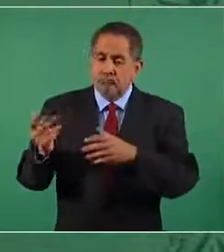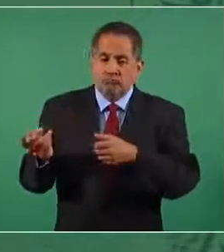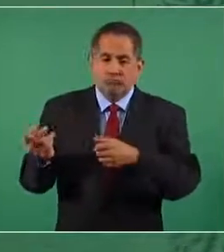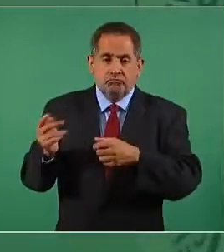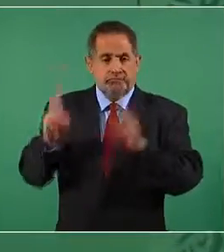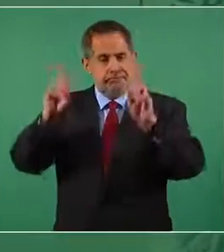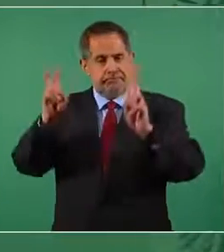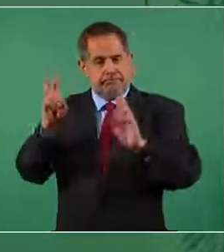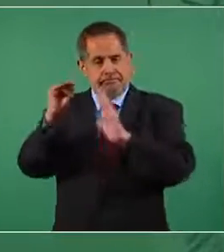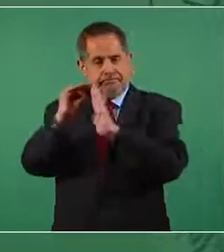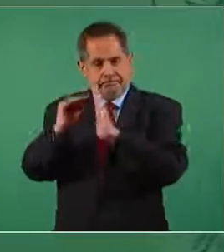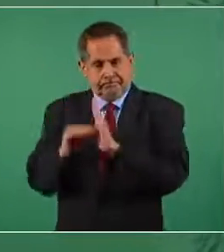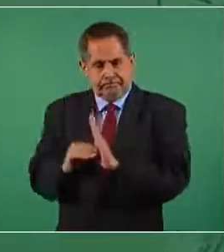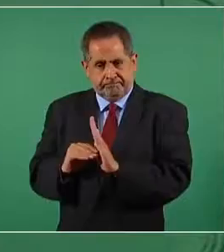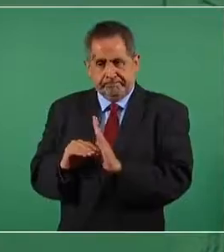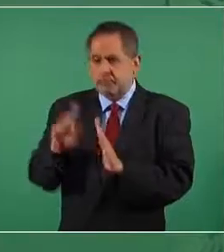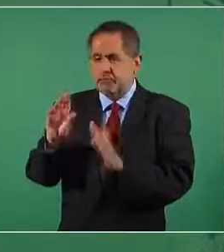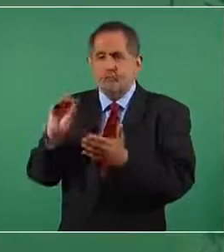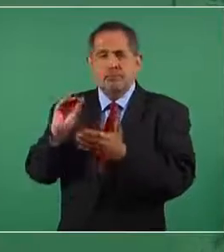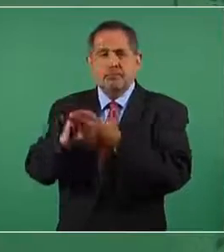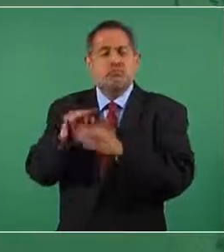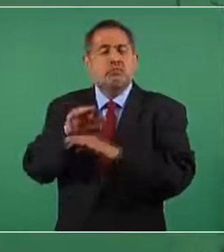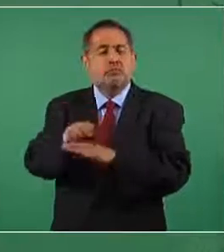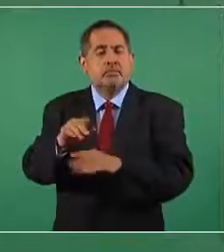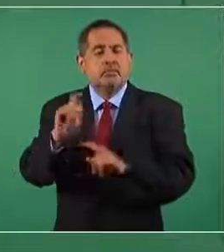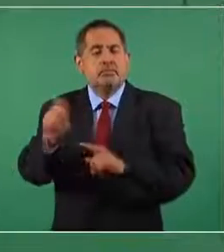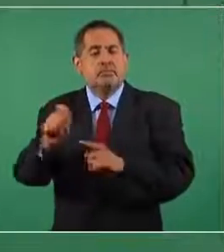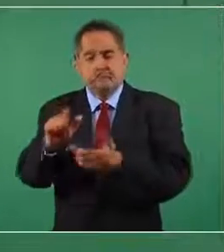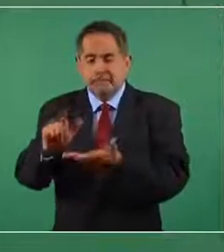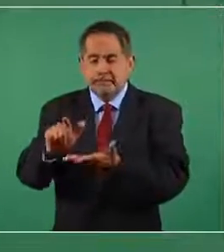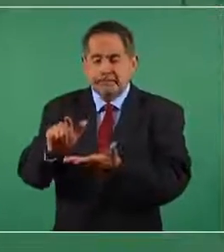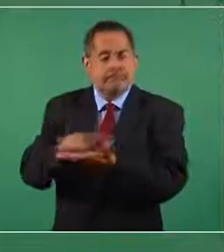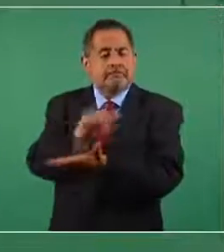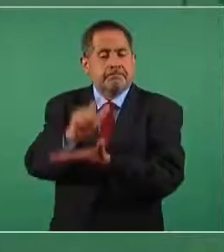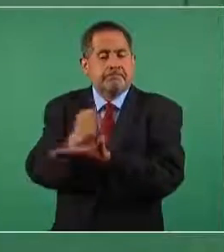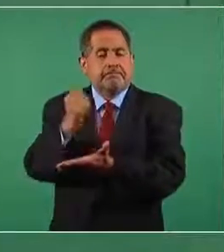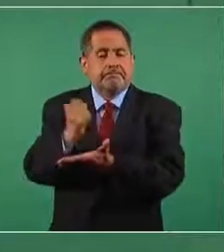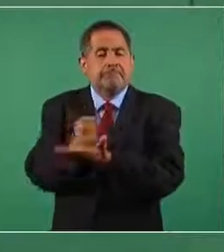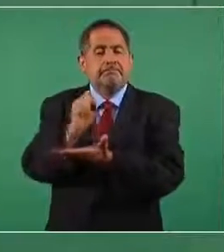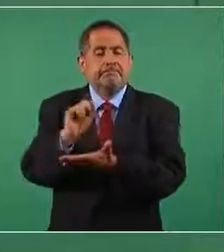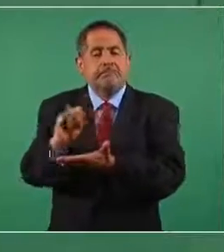en el orden del día lo de la aprobación de la ley